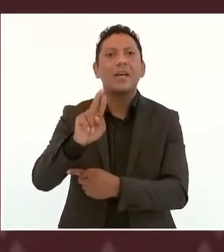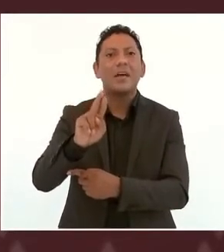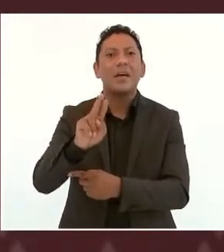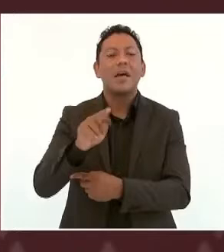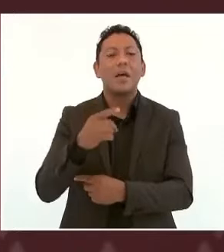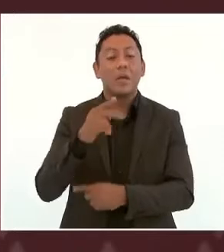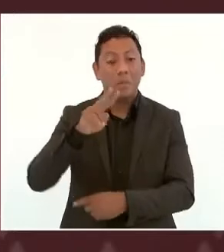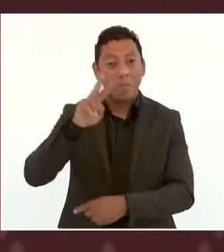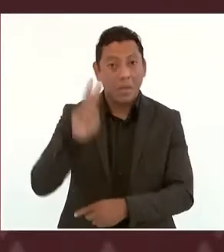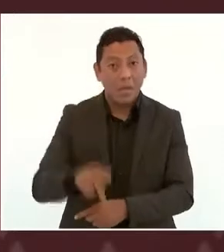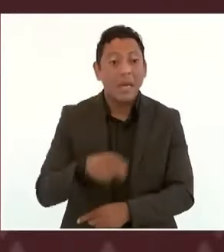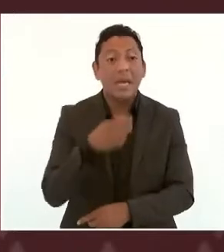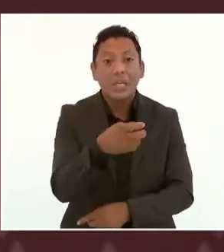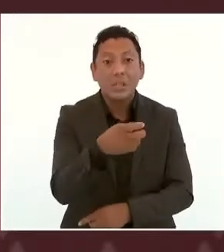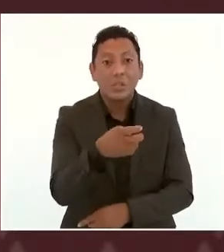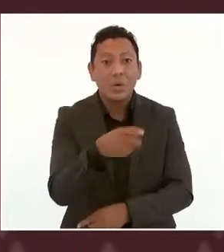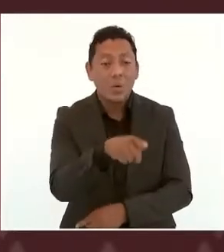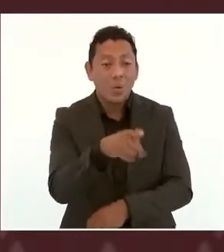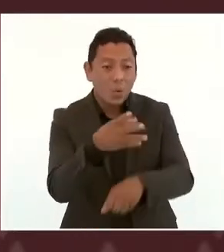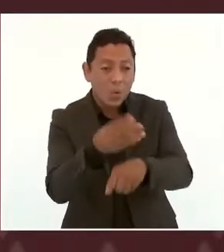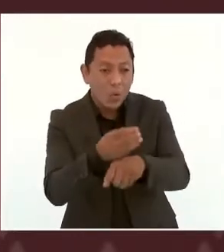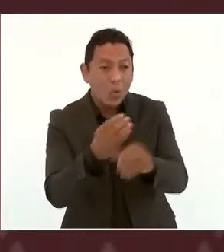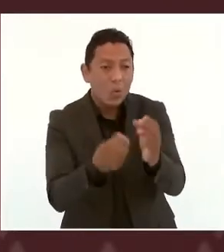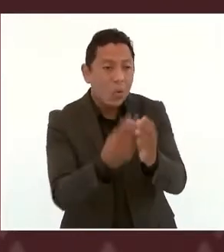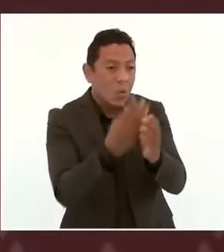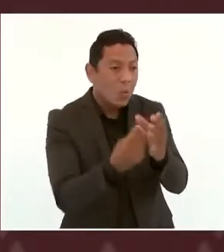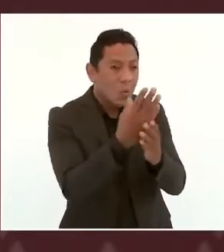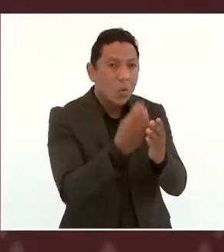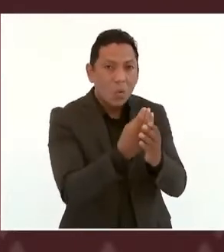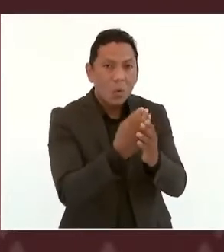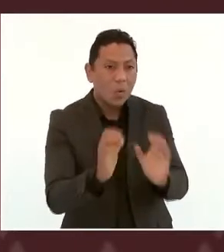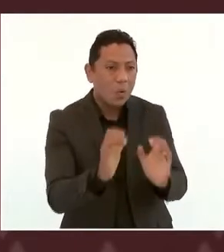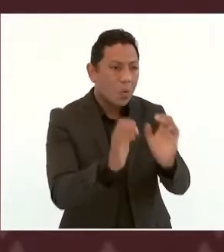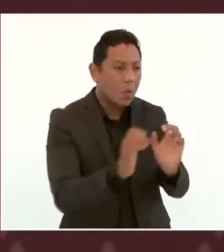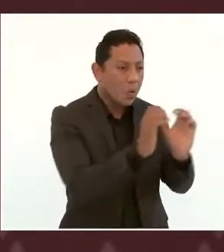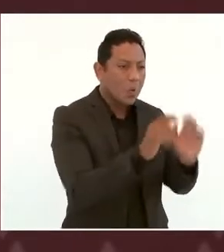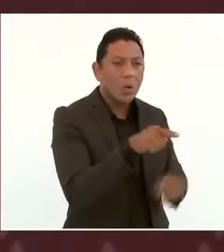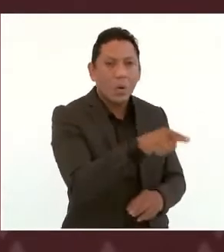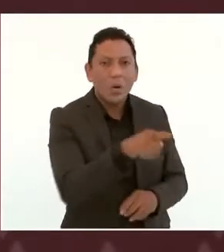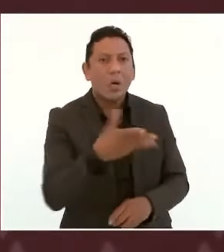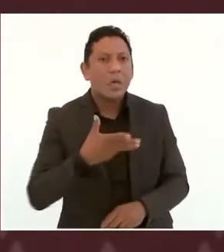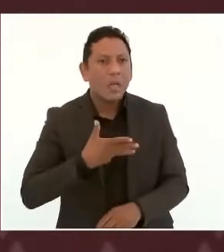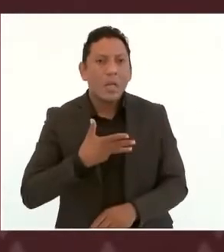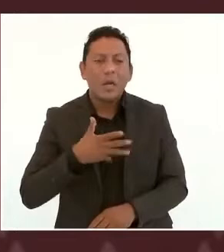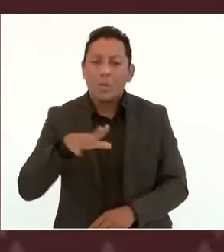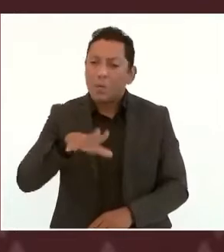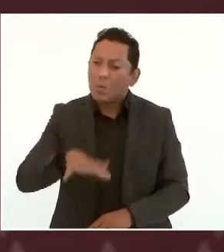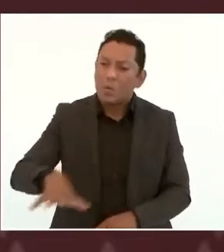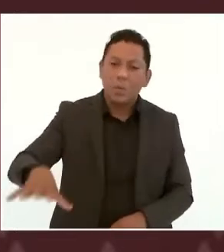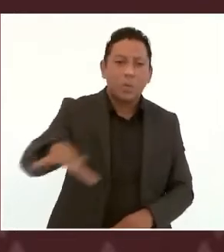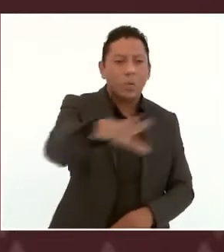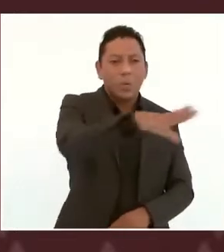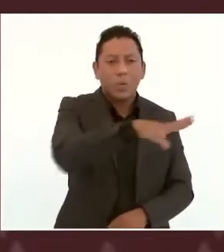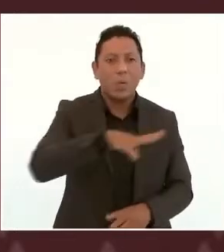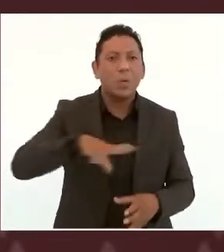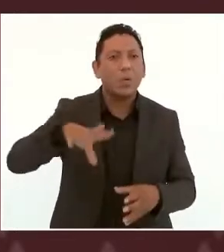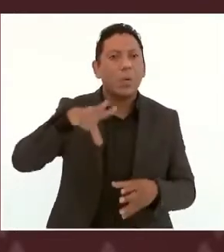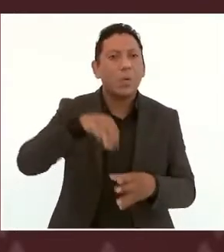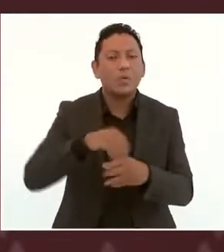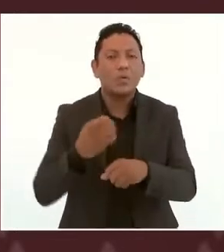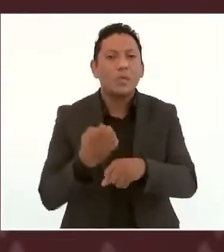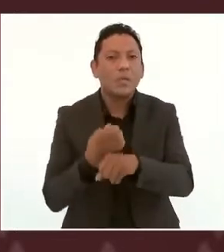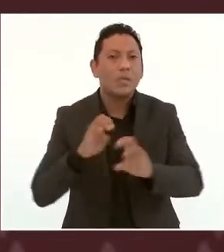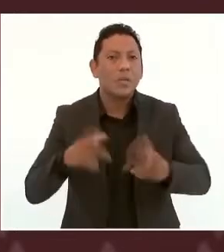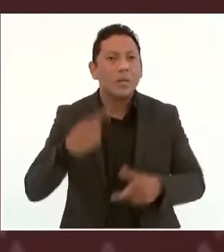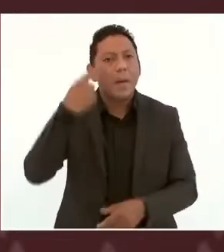Van a estar estas sucursales del Banco del Bienestar en todo el estado de Chiapas, para